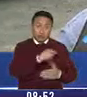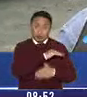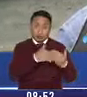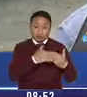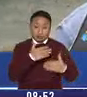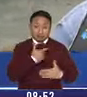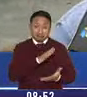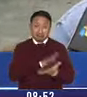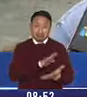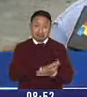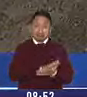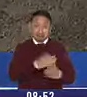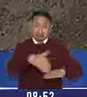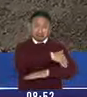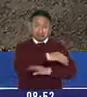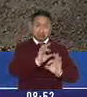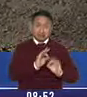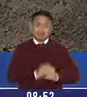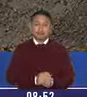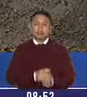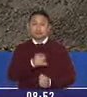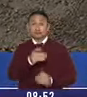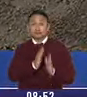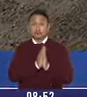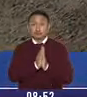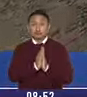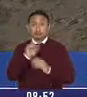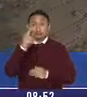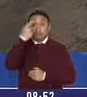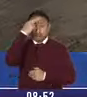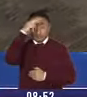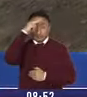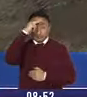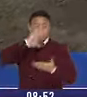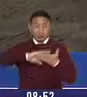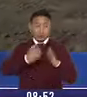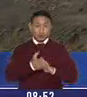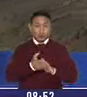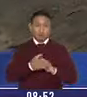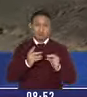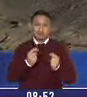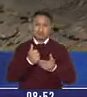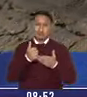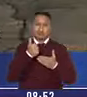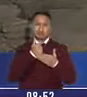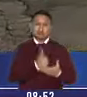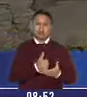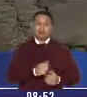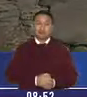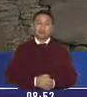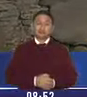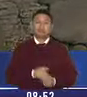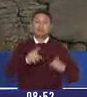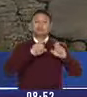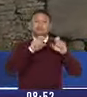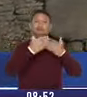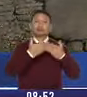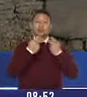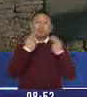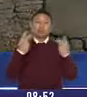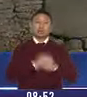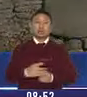estar tranquilos con buenas vías. Tras su petición en el primer noticiero de la comunidad, la respuesta fue inmediata. La empresa de obras